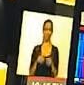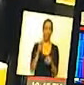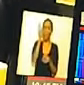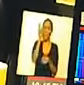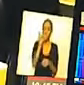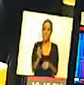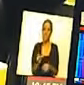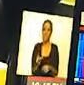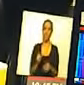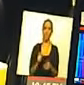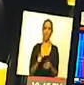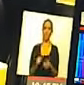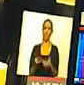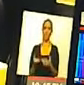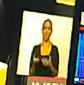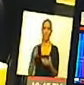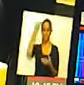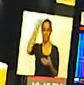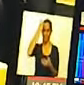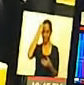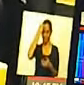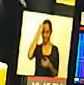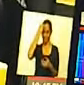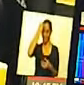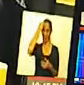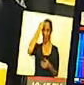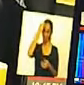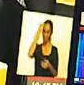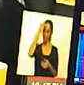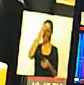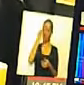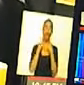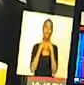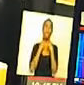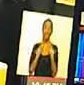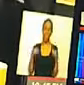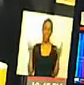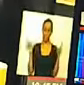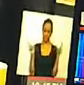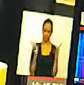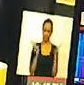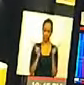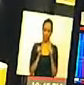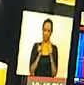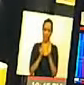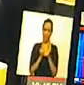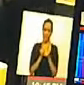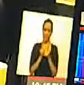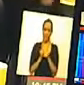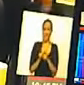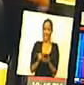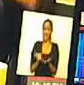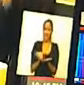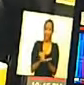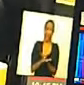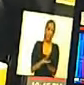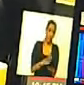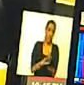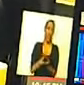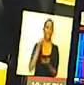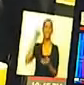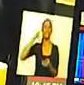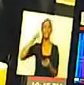que le metieron ya una historia y que como va perdiendo centimetraje mediático y protagonismo político, él necesita, si